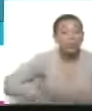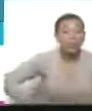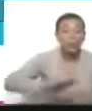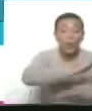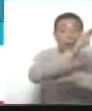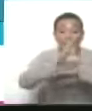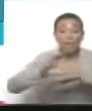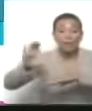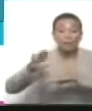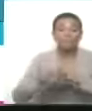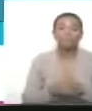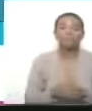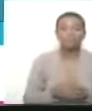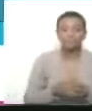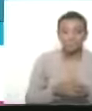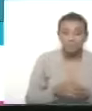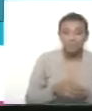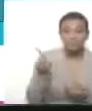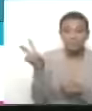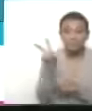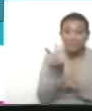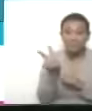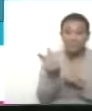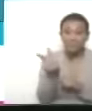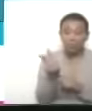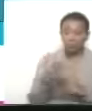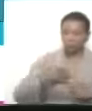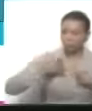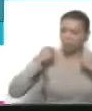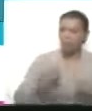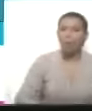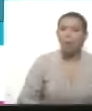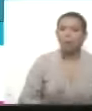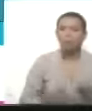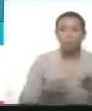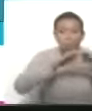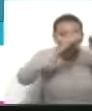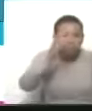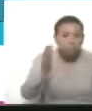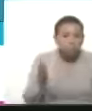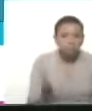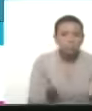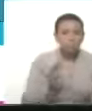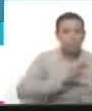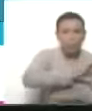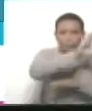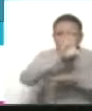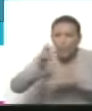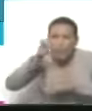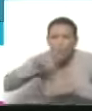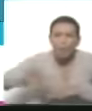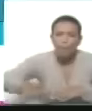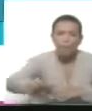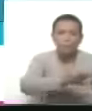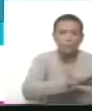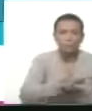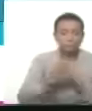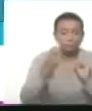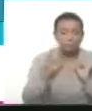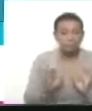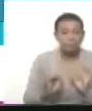del Caribe desde Venezuela alzamos la voz ante los pueblos del Caribe en esta